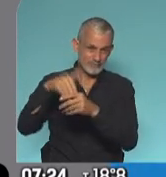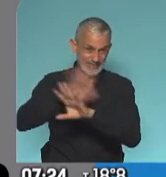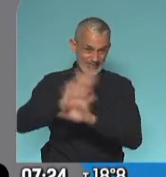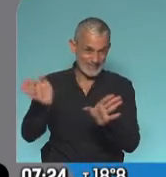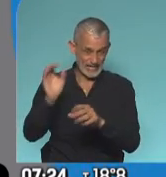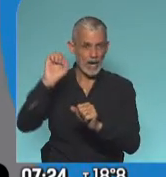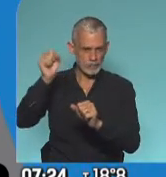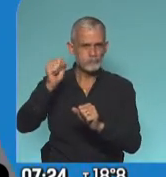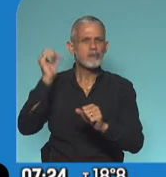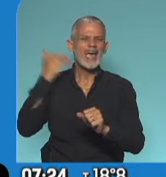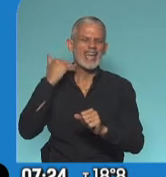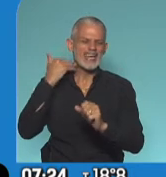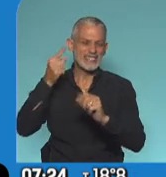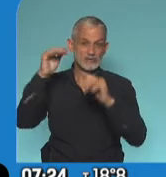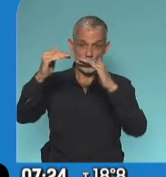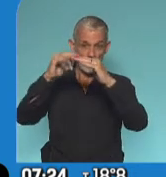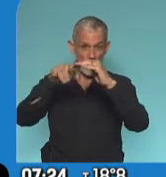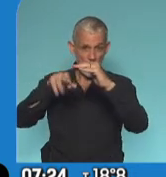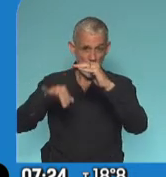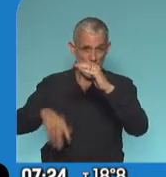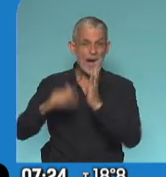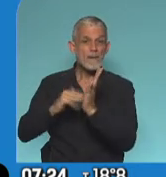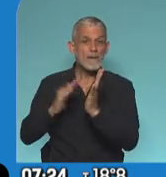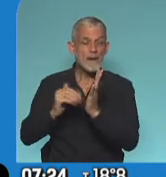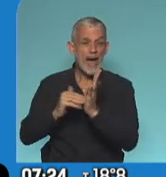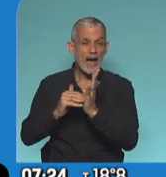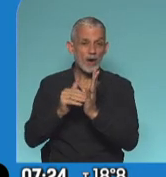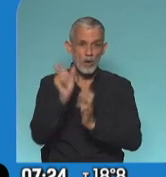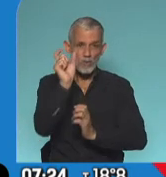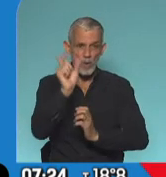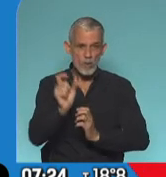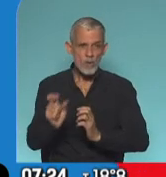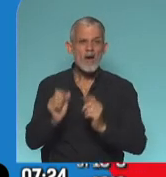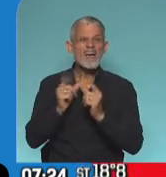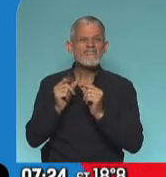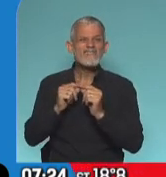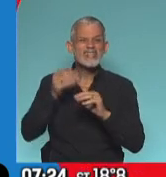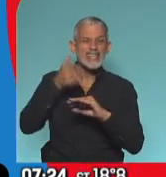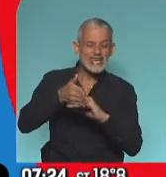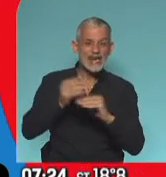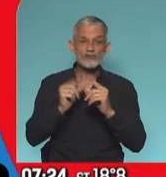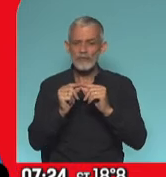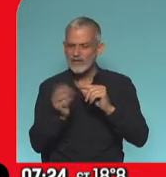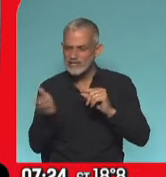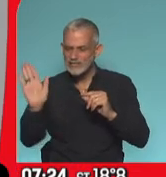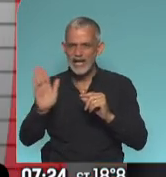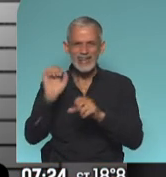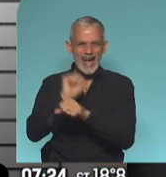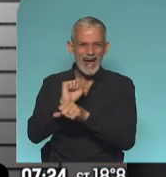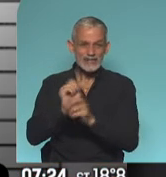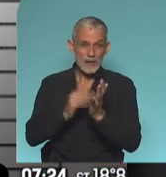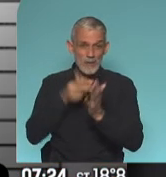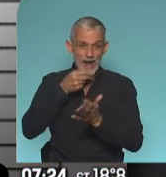pero todos los demás aparecen con ese casillero que dice fecha de ingreso y fecha de egreso a la cárcel en